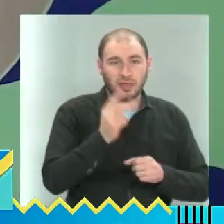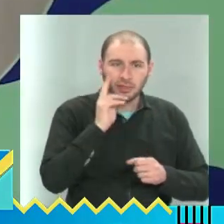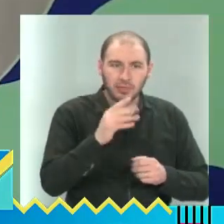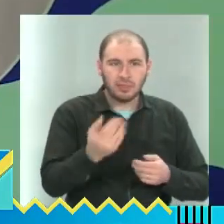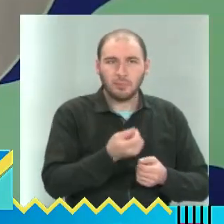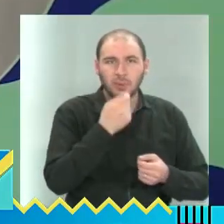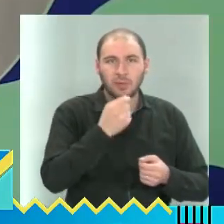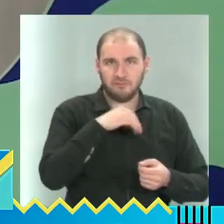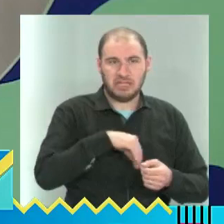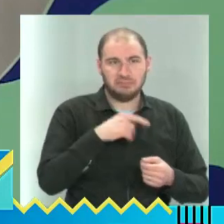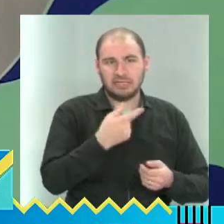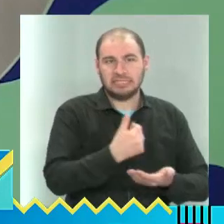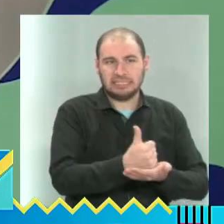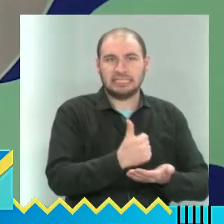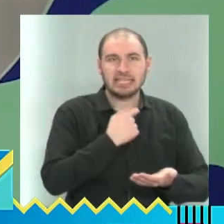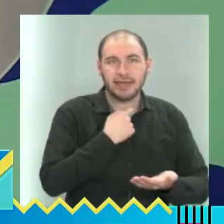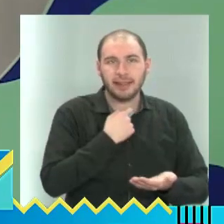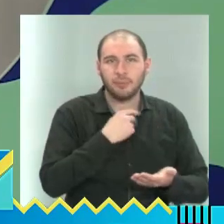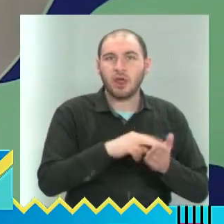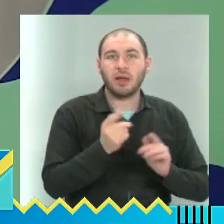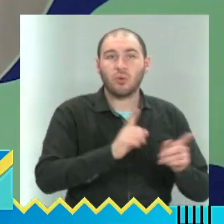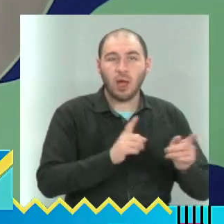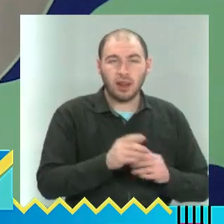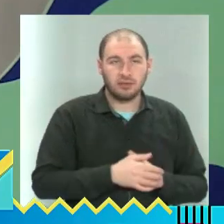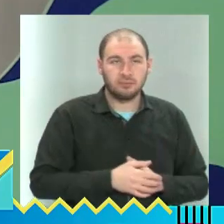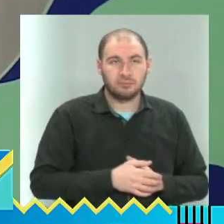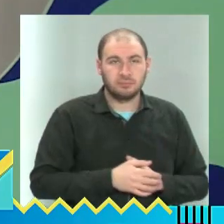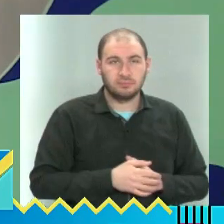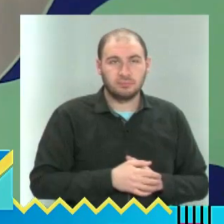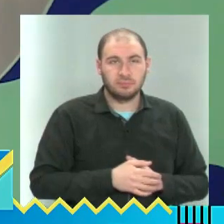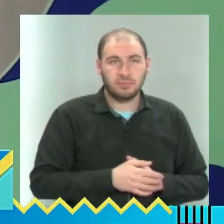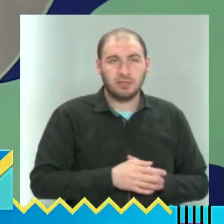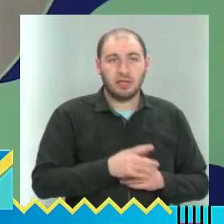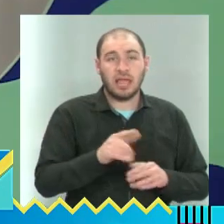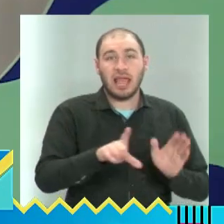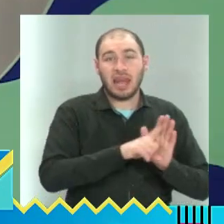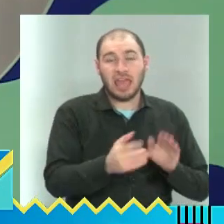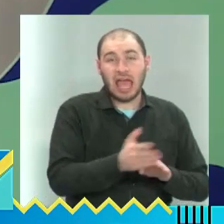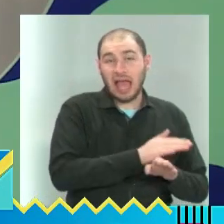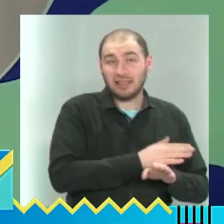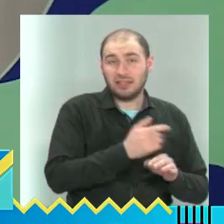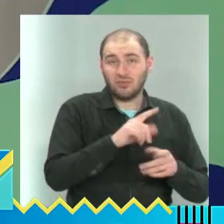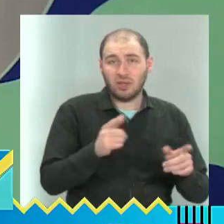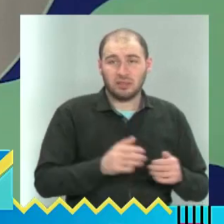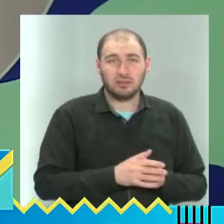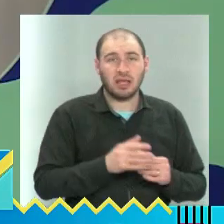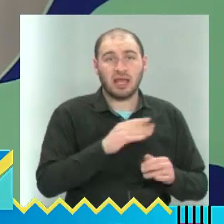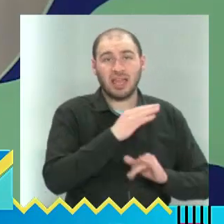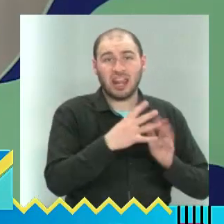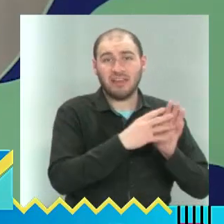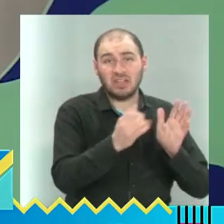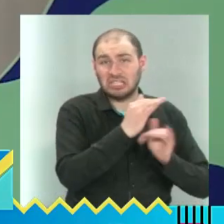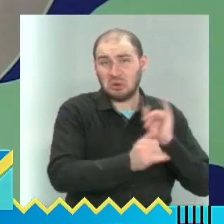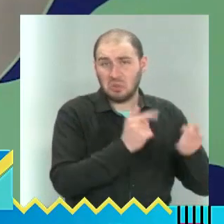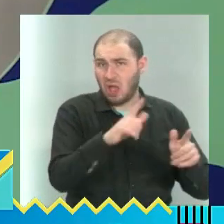la víctima quiere estar allí, entonces ¿cuál es el problema? Entonces no hay delito. Y la ley anterior no hacía ninguna referencia